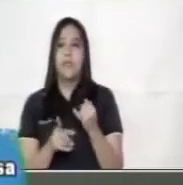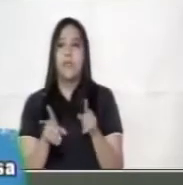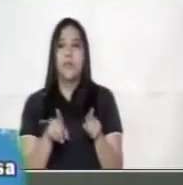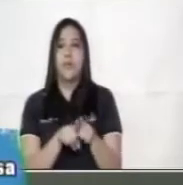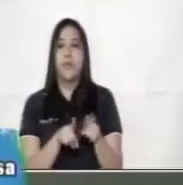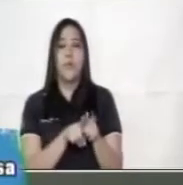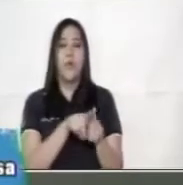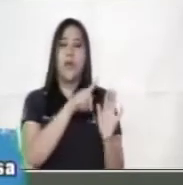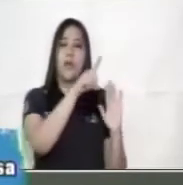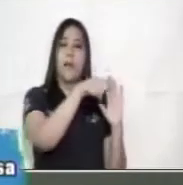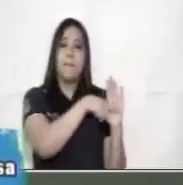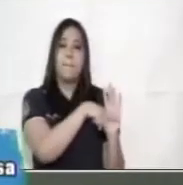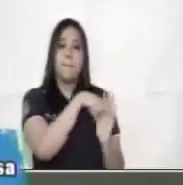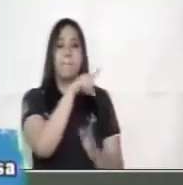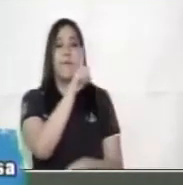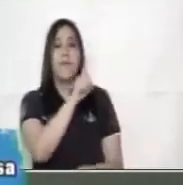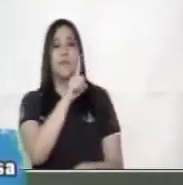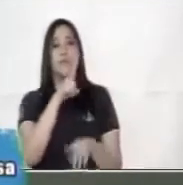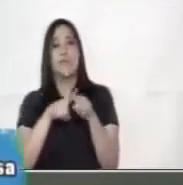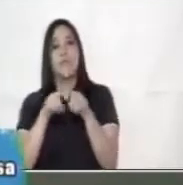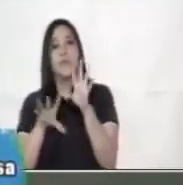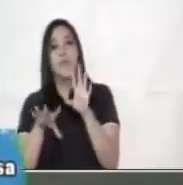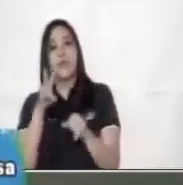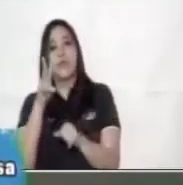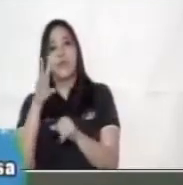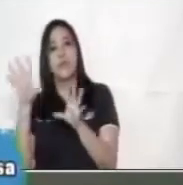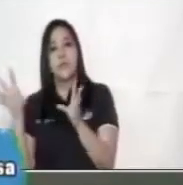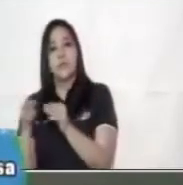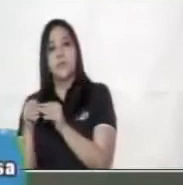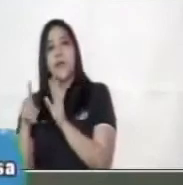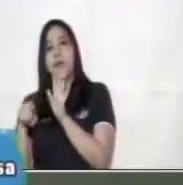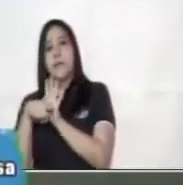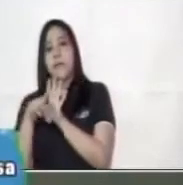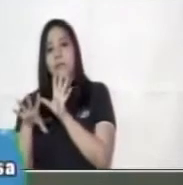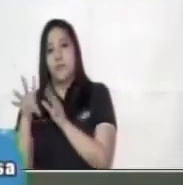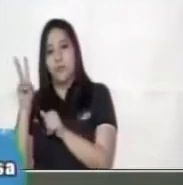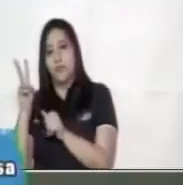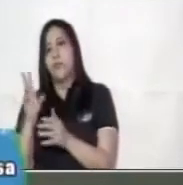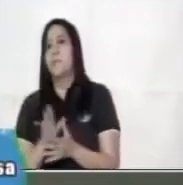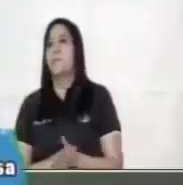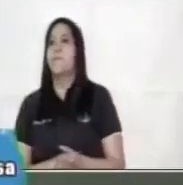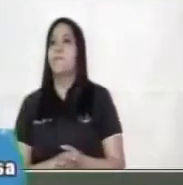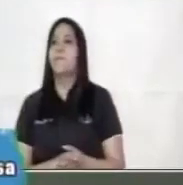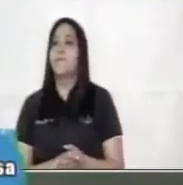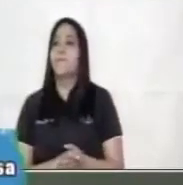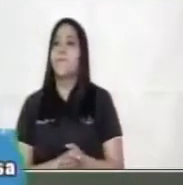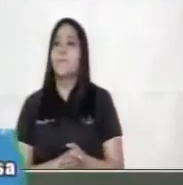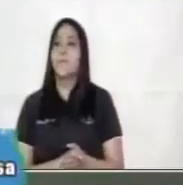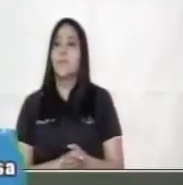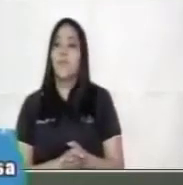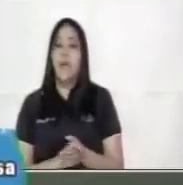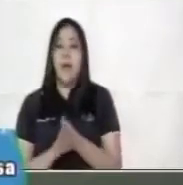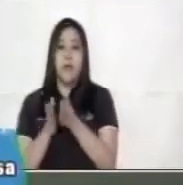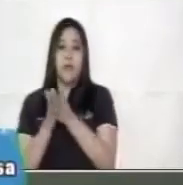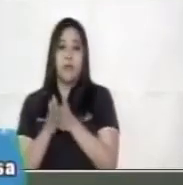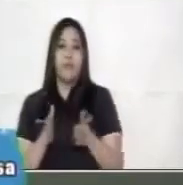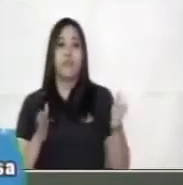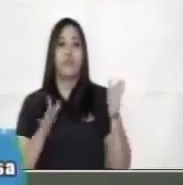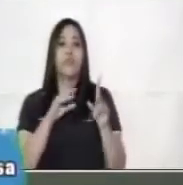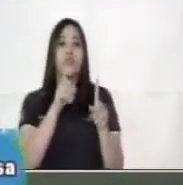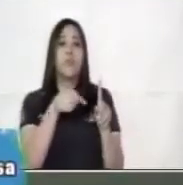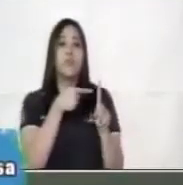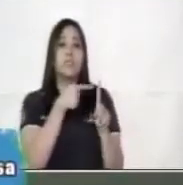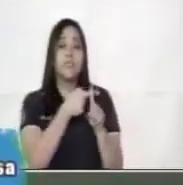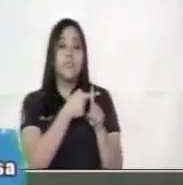12 positivo, 12 por 1, menos 12. Ahora, los valores positivos